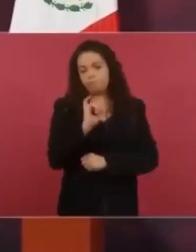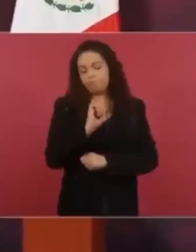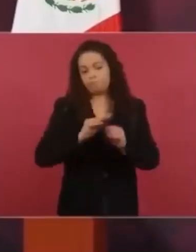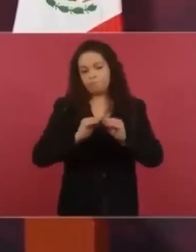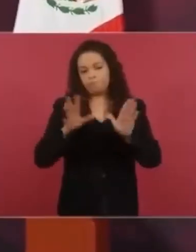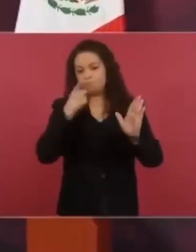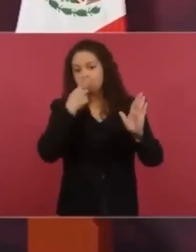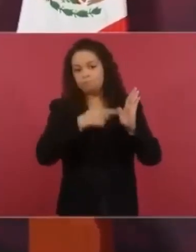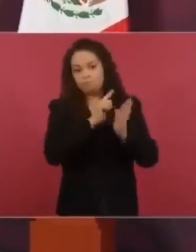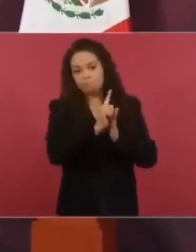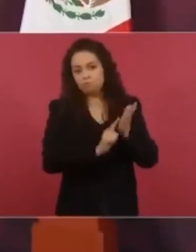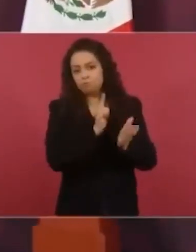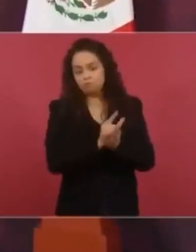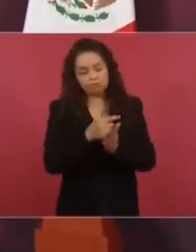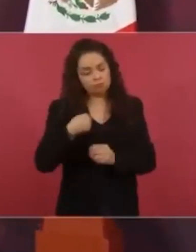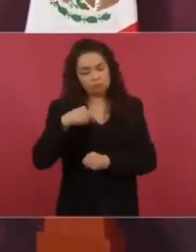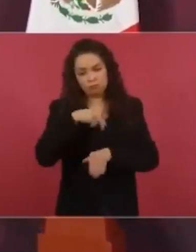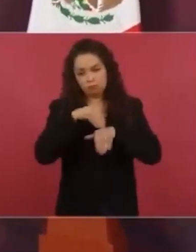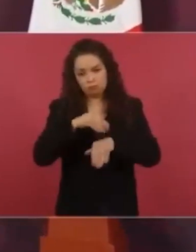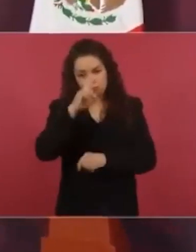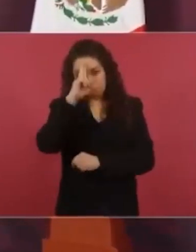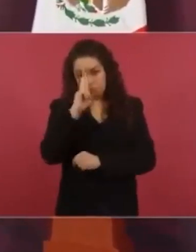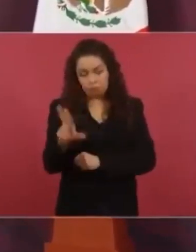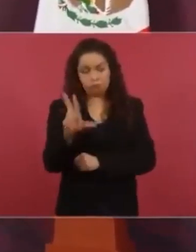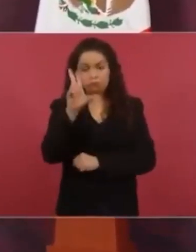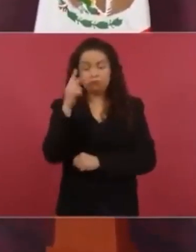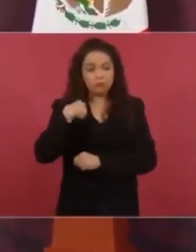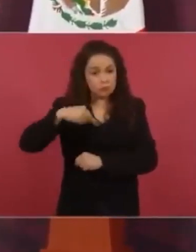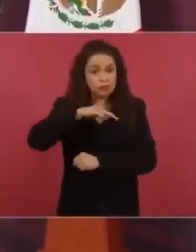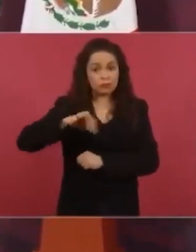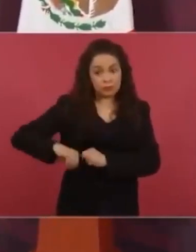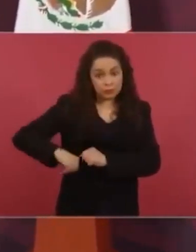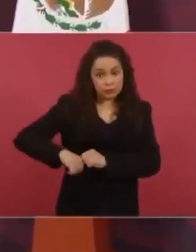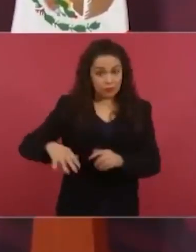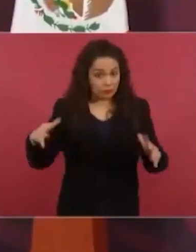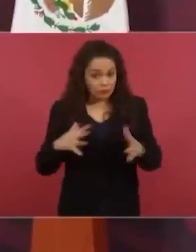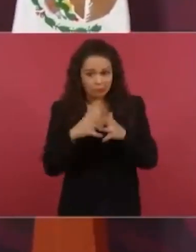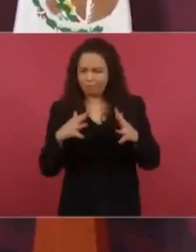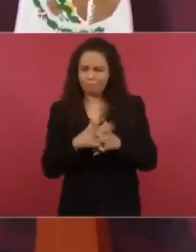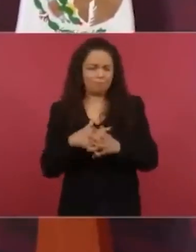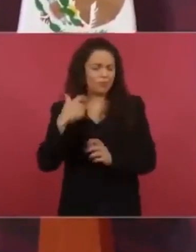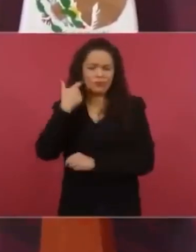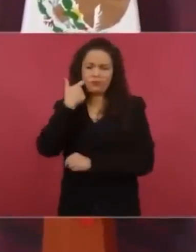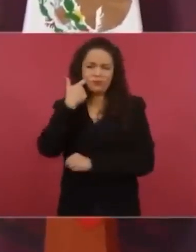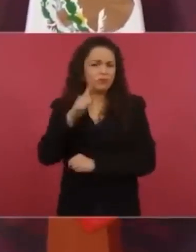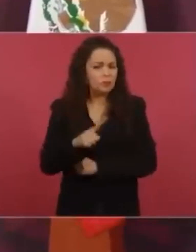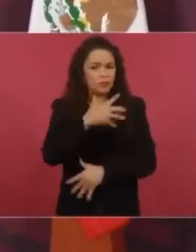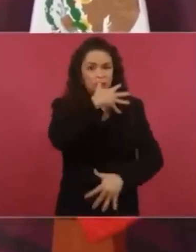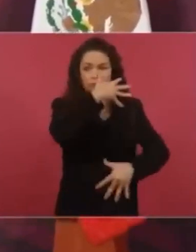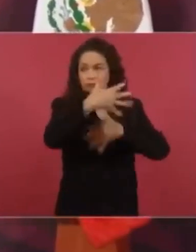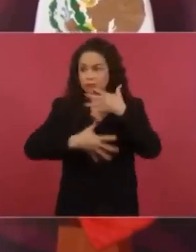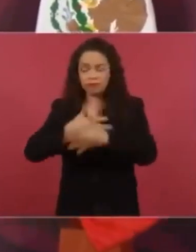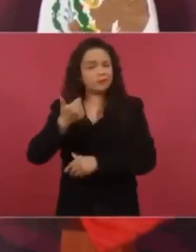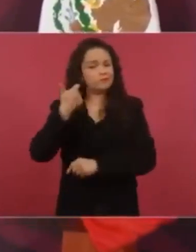regional e internacional escribió la embajada la noche de este lunes 9 de octubre el presidente Andrés Manuel López Obrador se